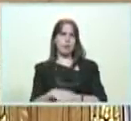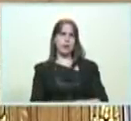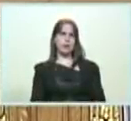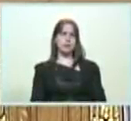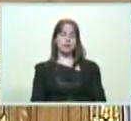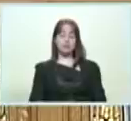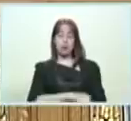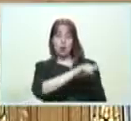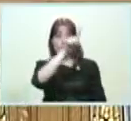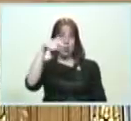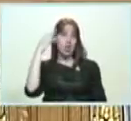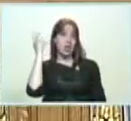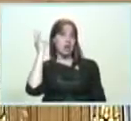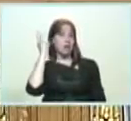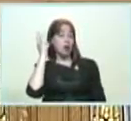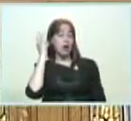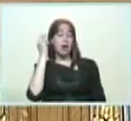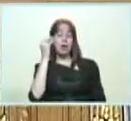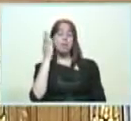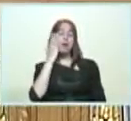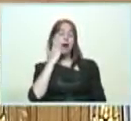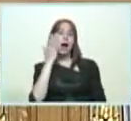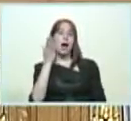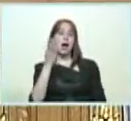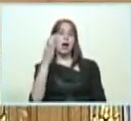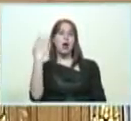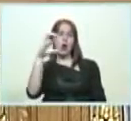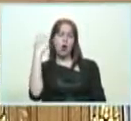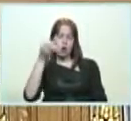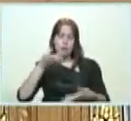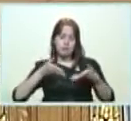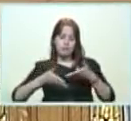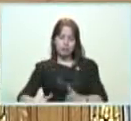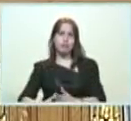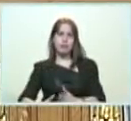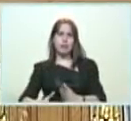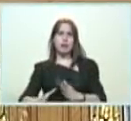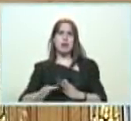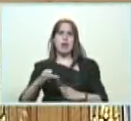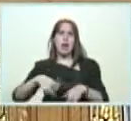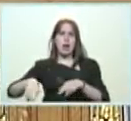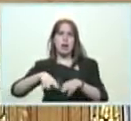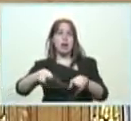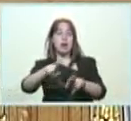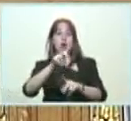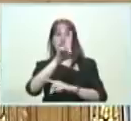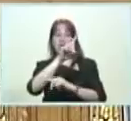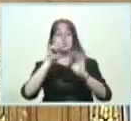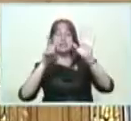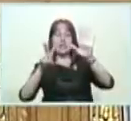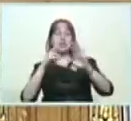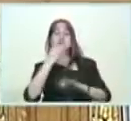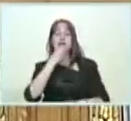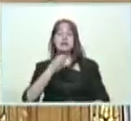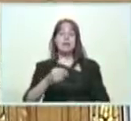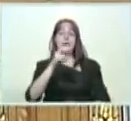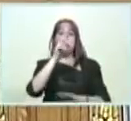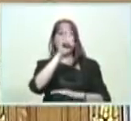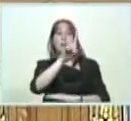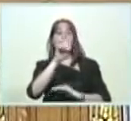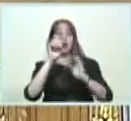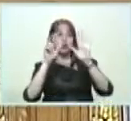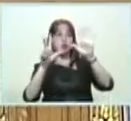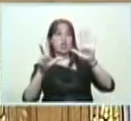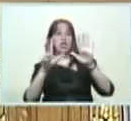Son ustedes, mujeres, las madres de Colombia. De su vientre nació en el Orinoco. Un 17 de diciembre de 1819,